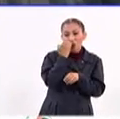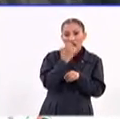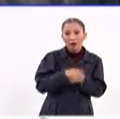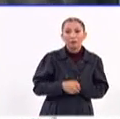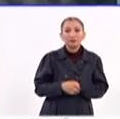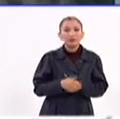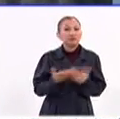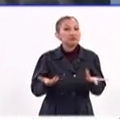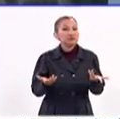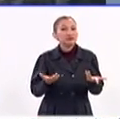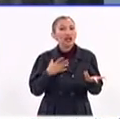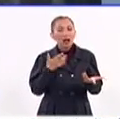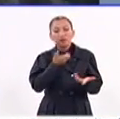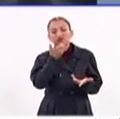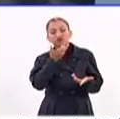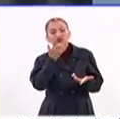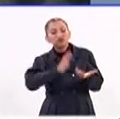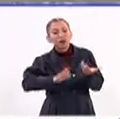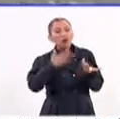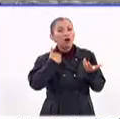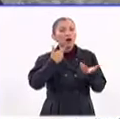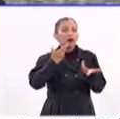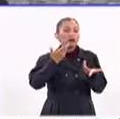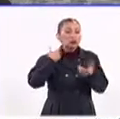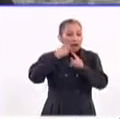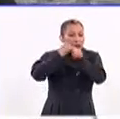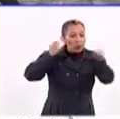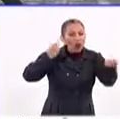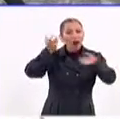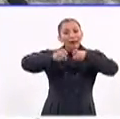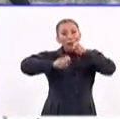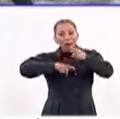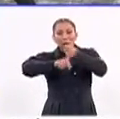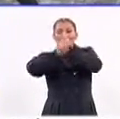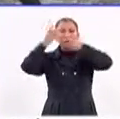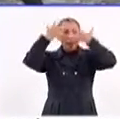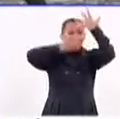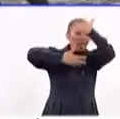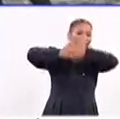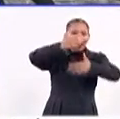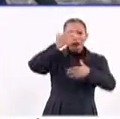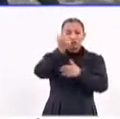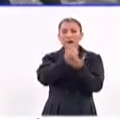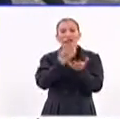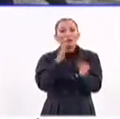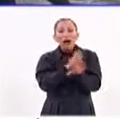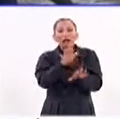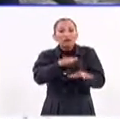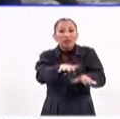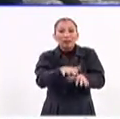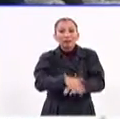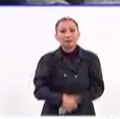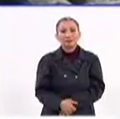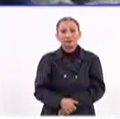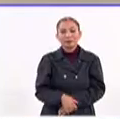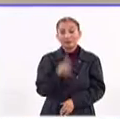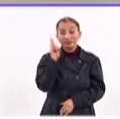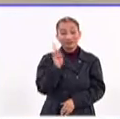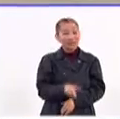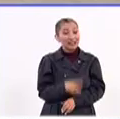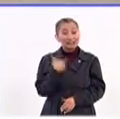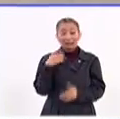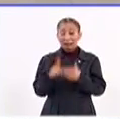escuela, que pues adaptarte a una rutina, al transporte público, al caos de la ciudad. ¿Qué fue lo que más te causó un impacto? Pues de hecho es